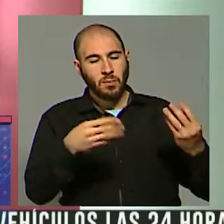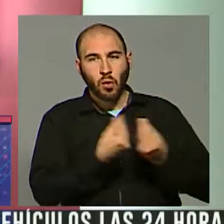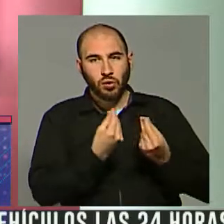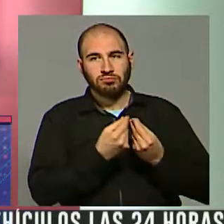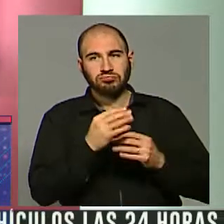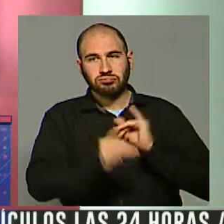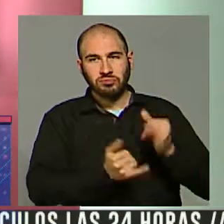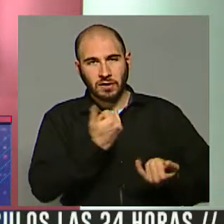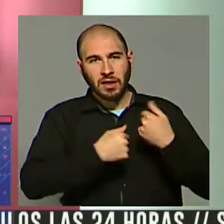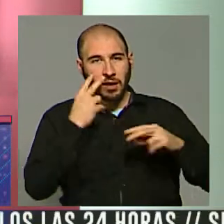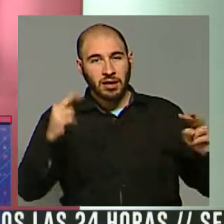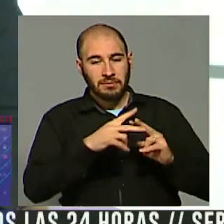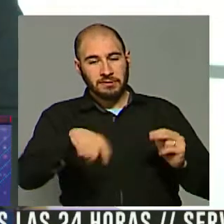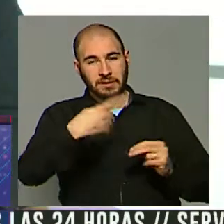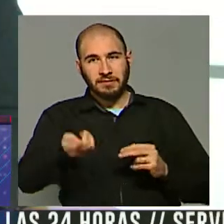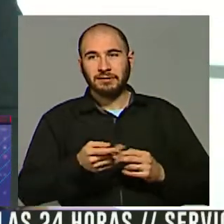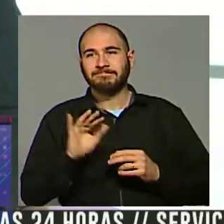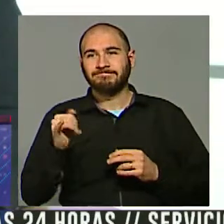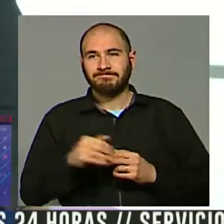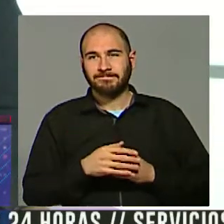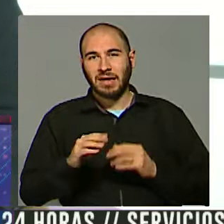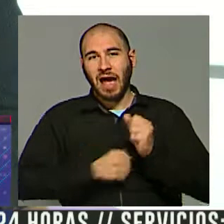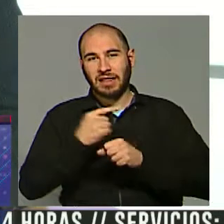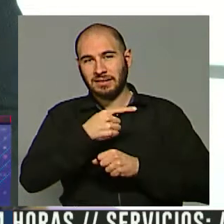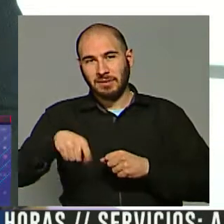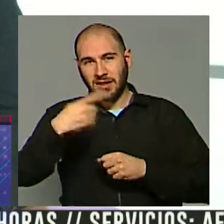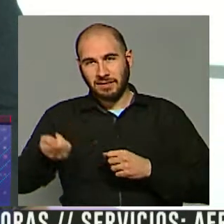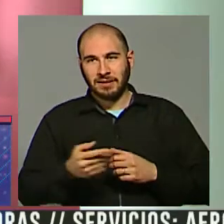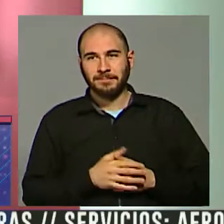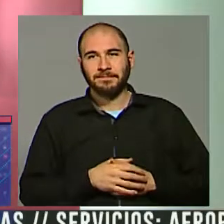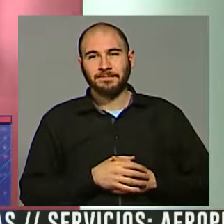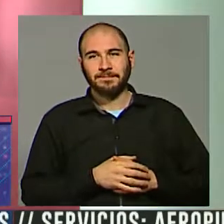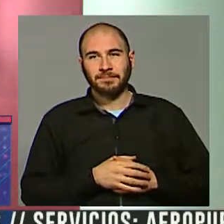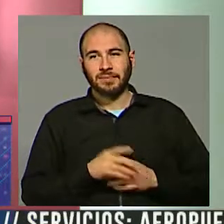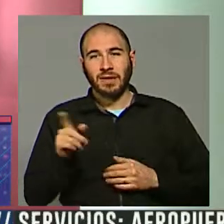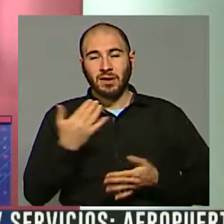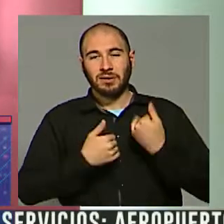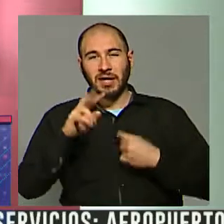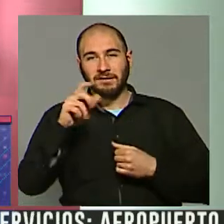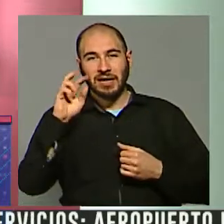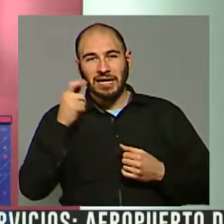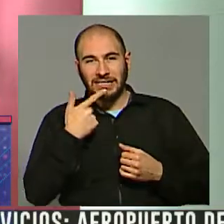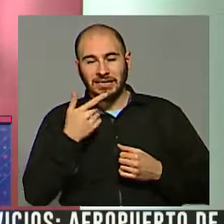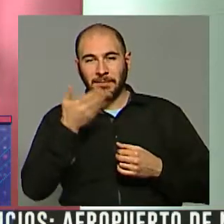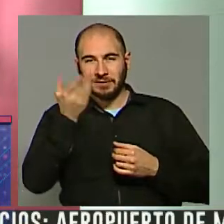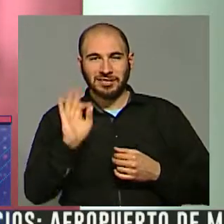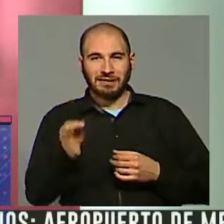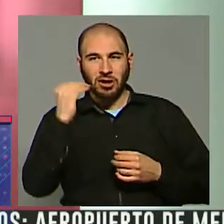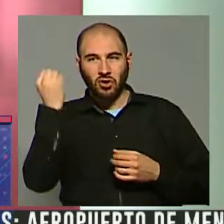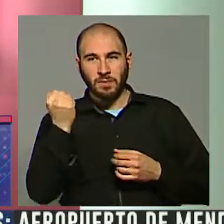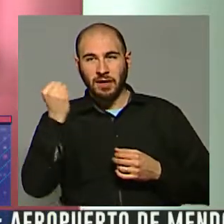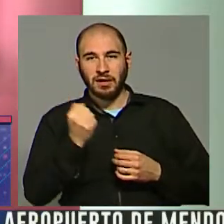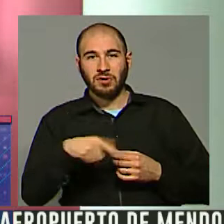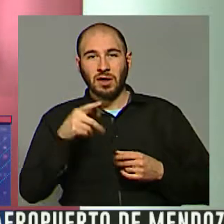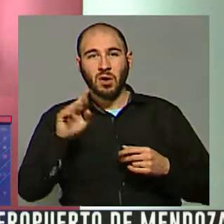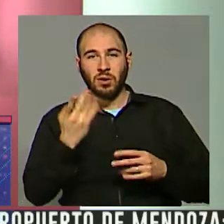como siempre. Ya nos reencontramos la semana que viene. Así es, será hasta la semana que viene, si Dios quiere. Bien, ahí pasaba José Vargas, nuestro especialista en economía. Nosotros